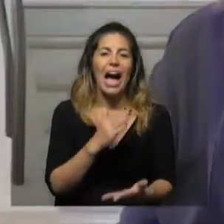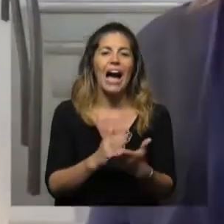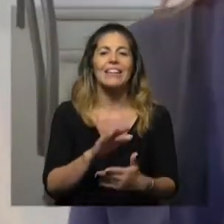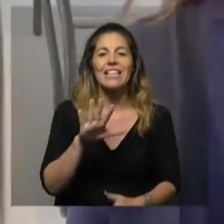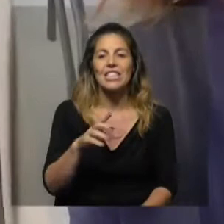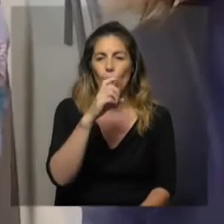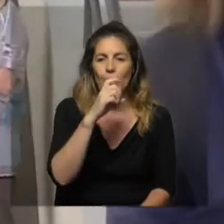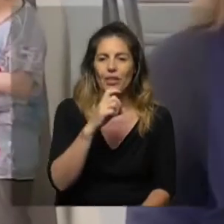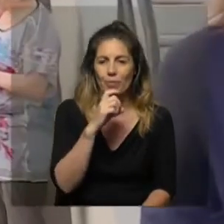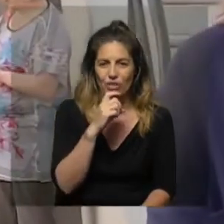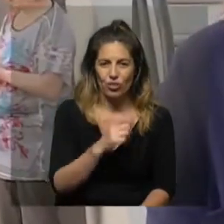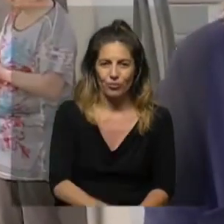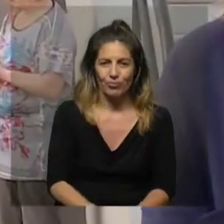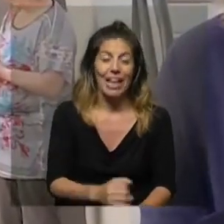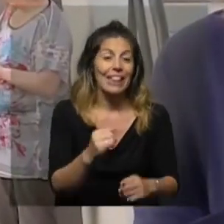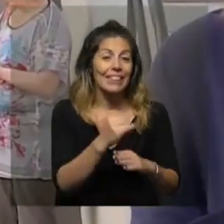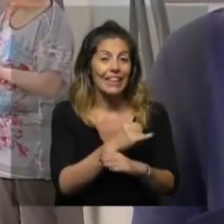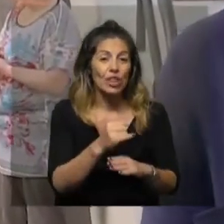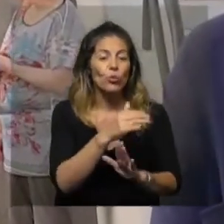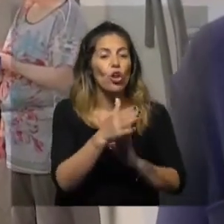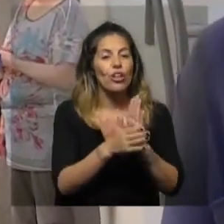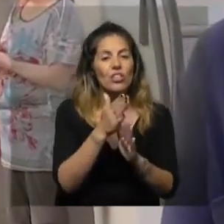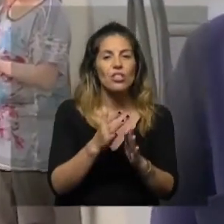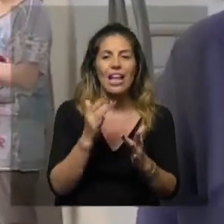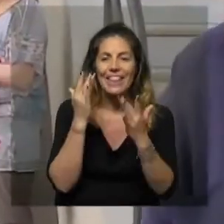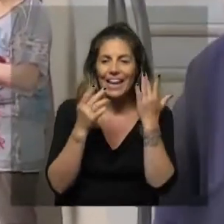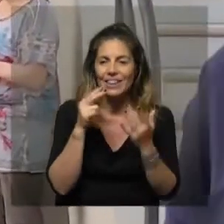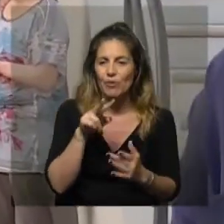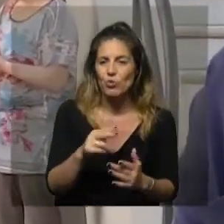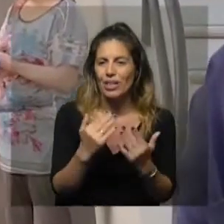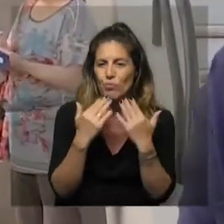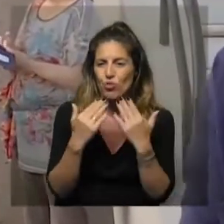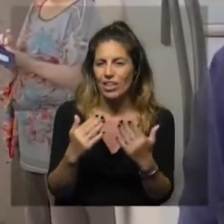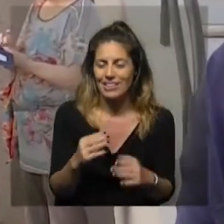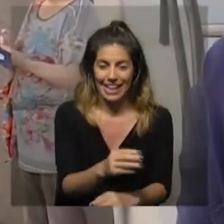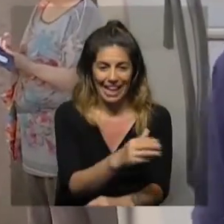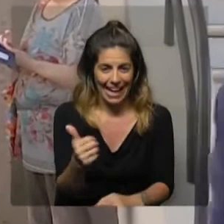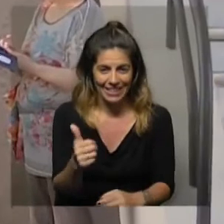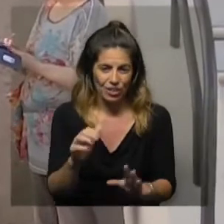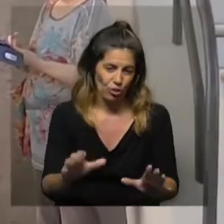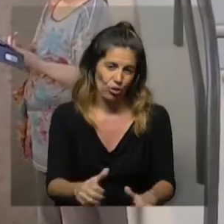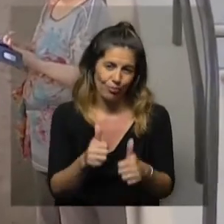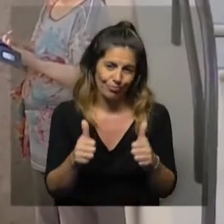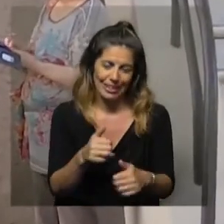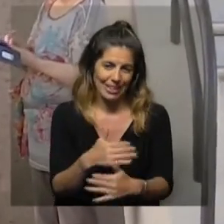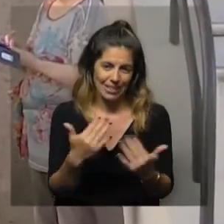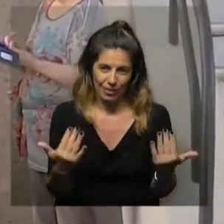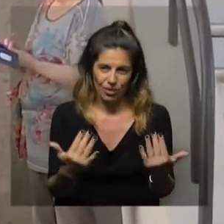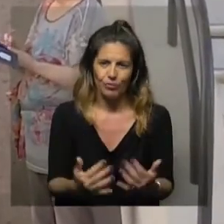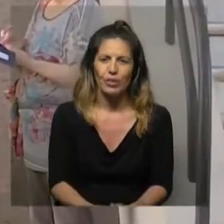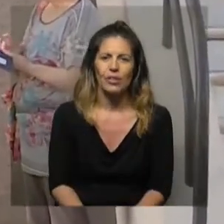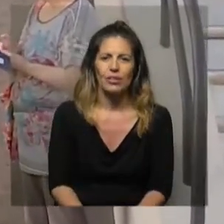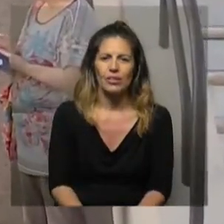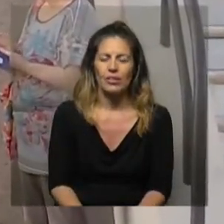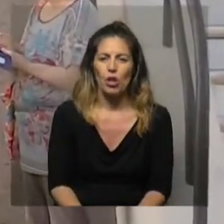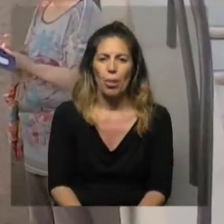muy bien María fric del instituto nacional de artes visuales Muchas gracias y éxitos que pasen divina esta celebración gracias